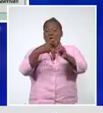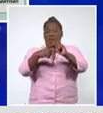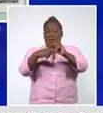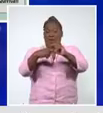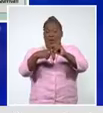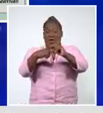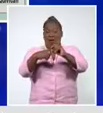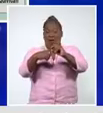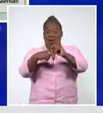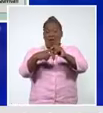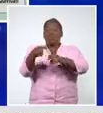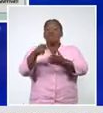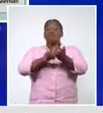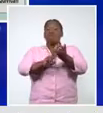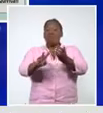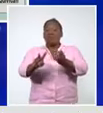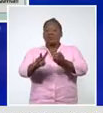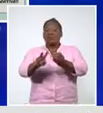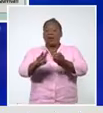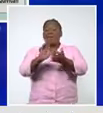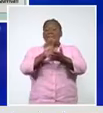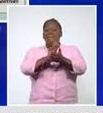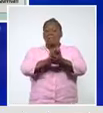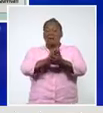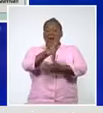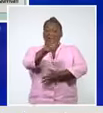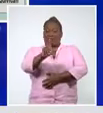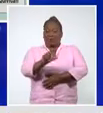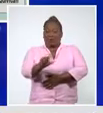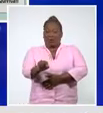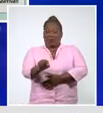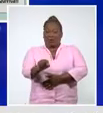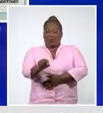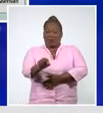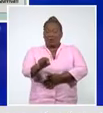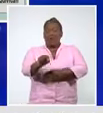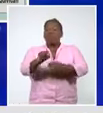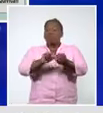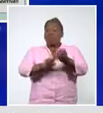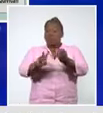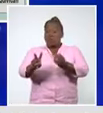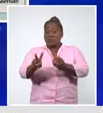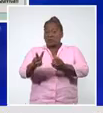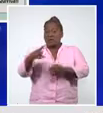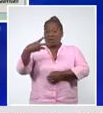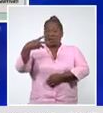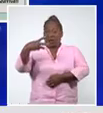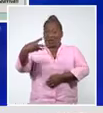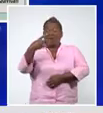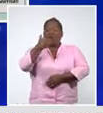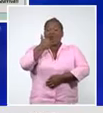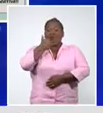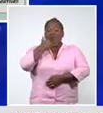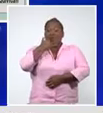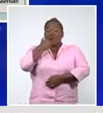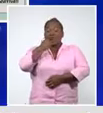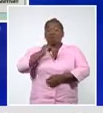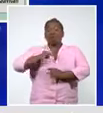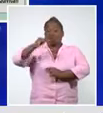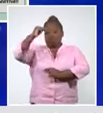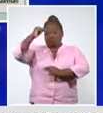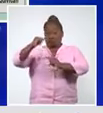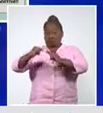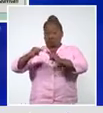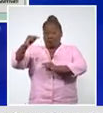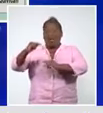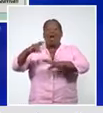de la provincia de Mayabeque. Por provincia, las 3 tasas más elevadas, La Habana, ahí se ve